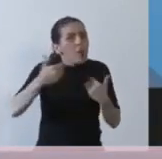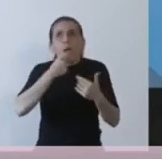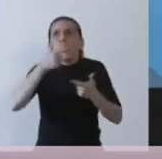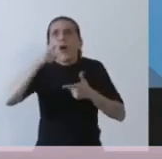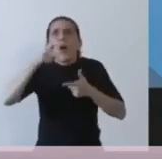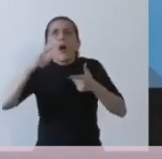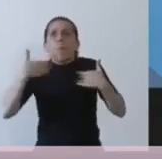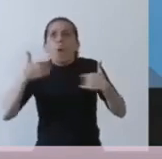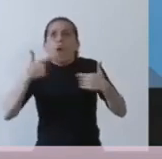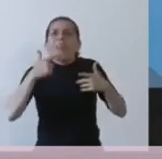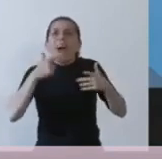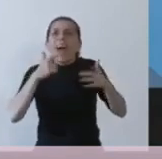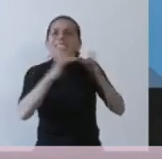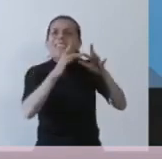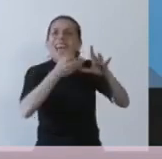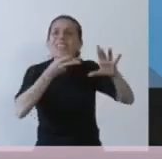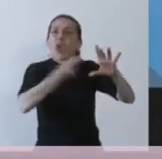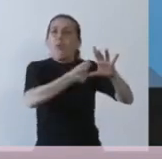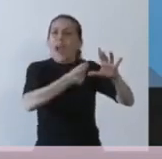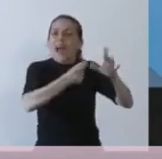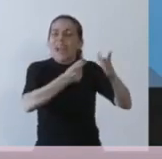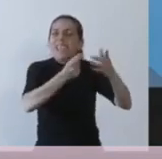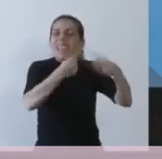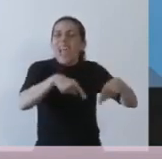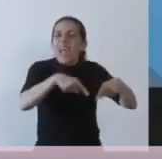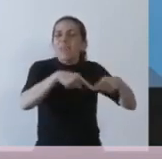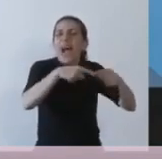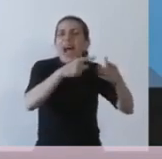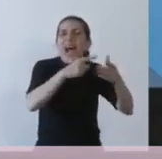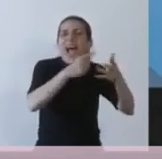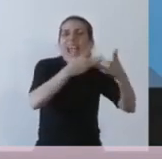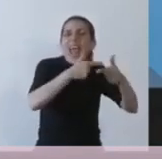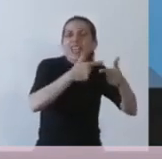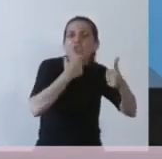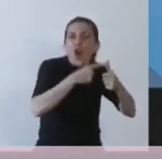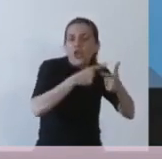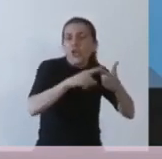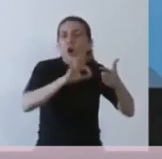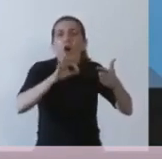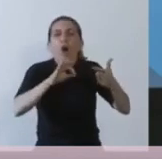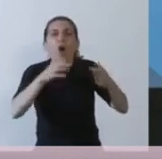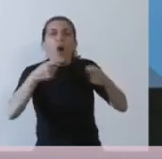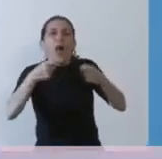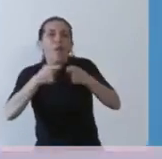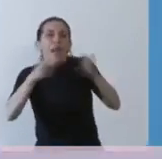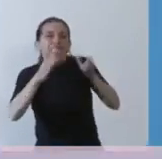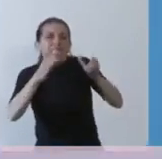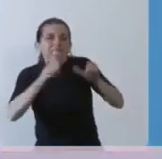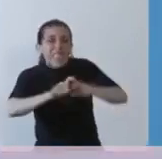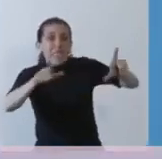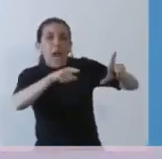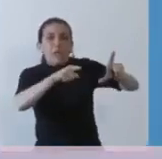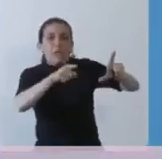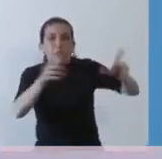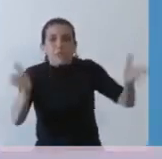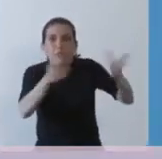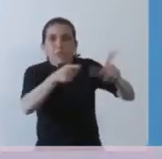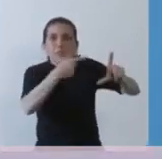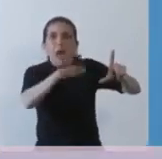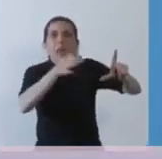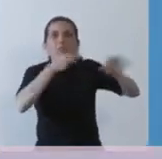online de comercio electrónico muy focalizado en pimes sin producción nacional para que de esta manera se